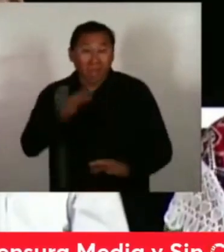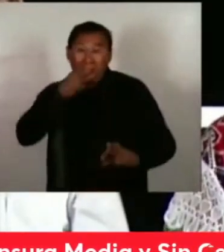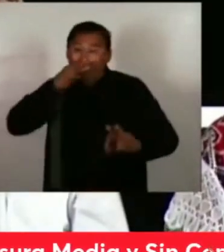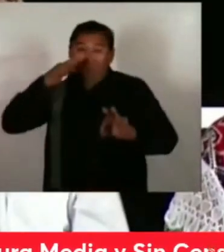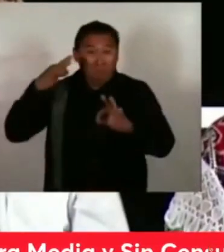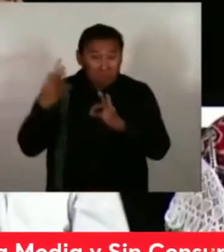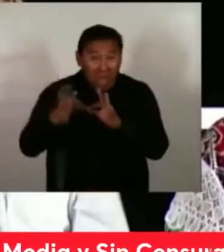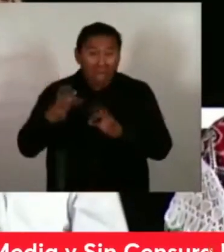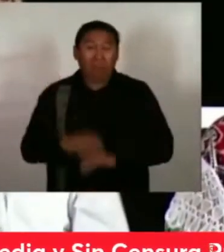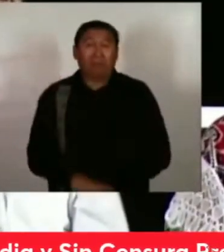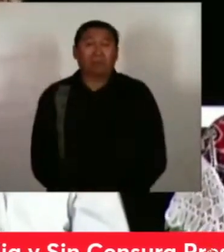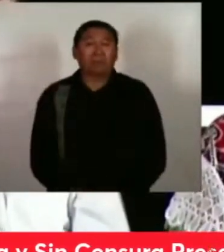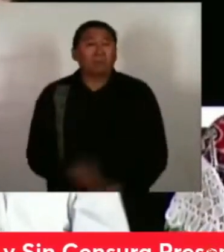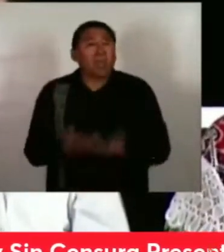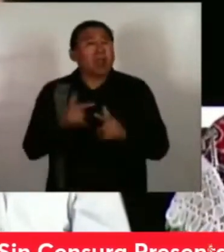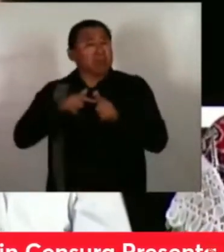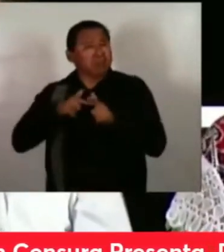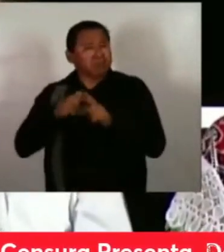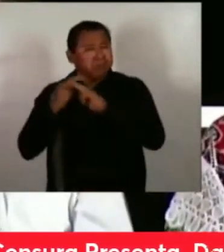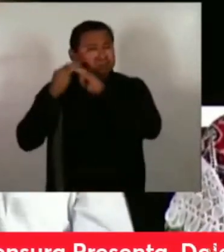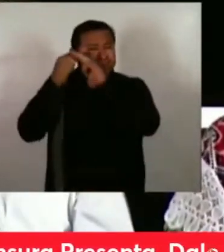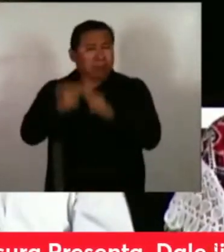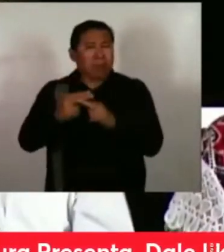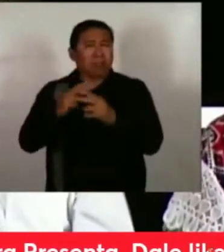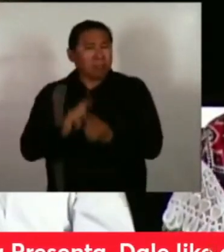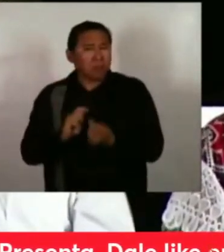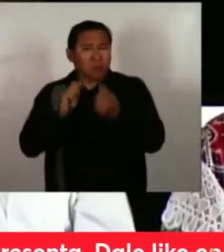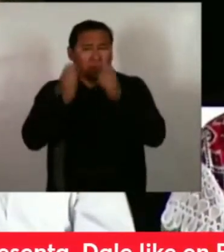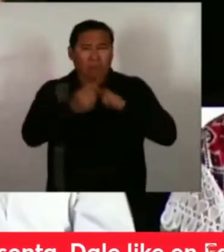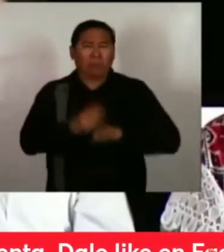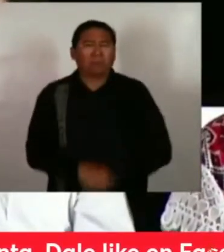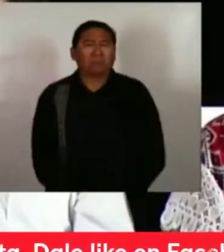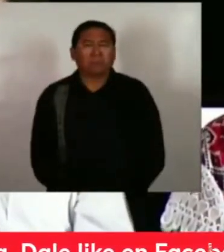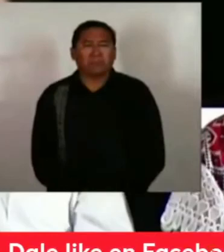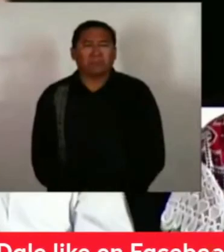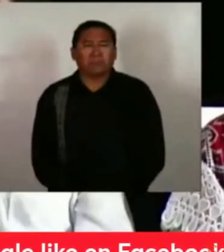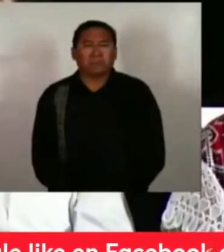corresponde continuar con la transformación,